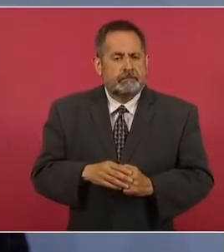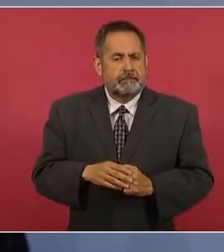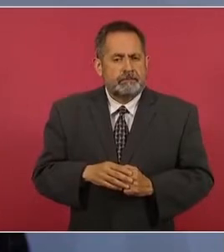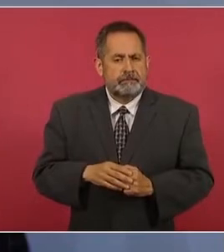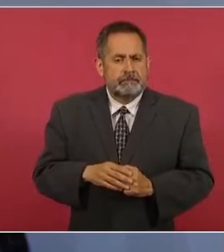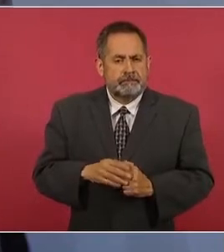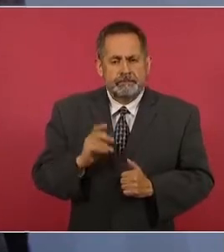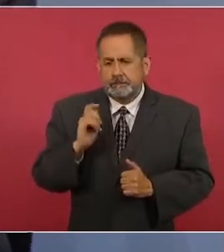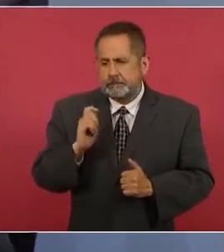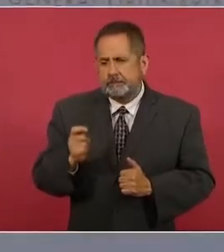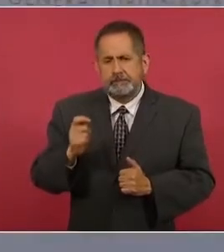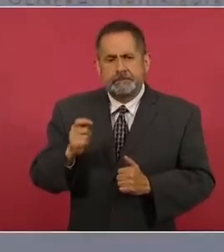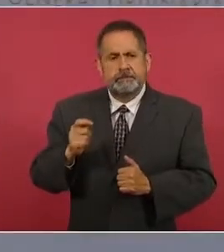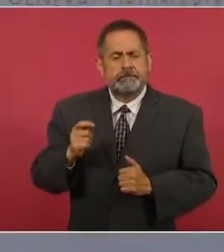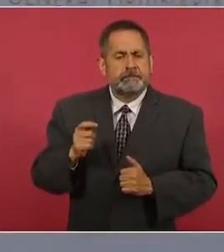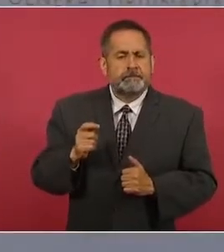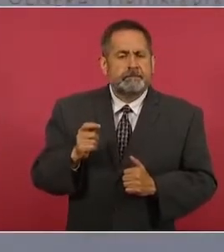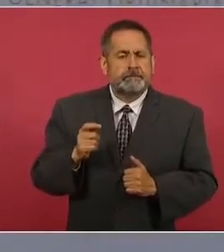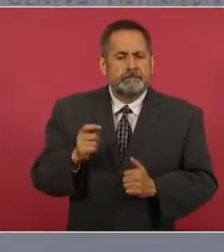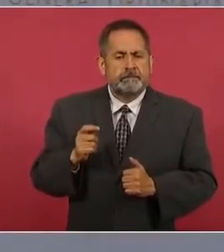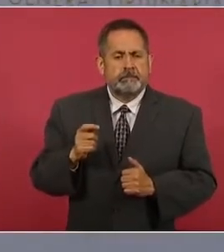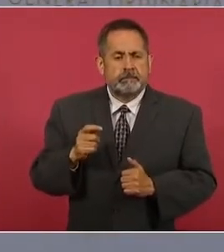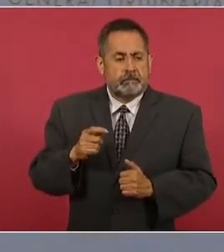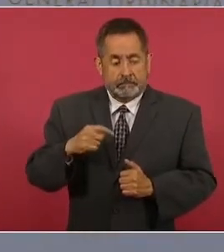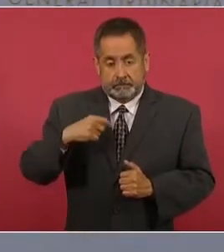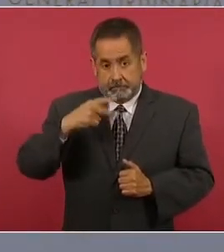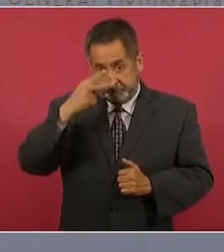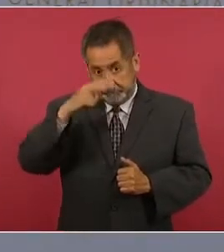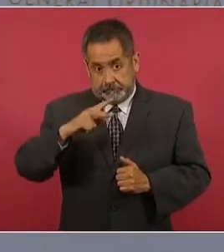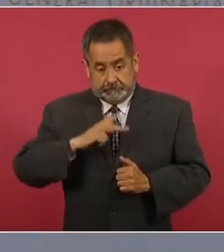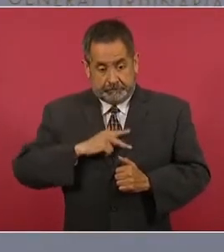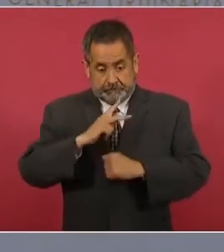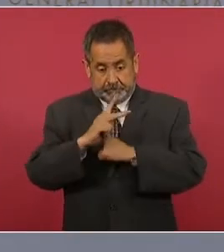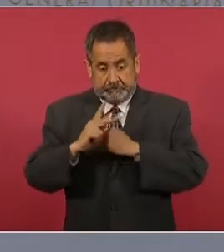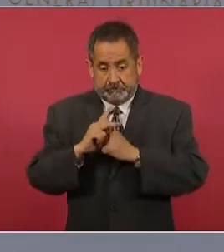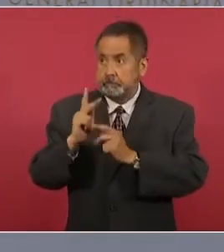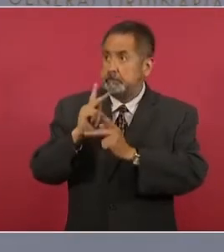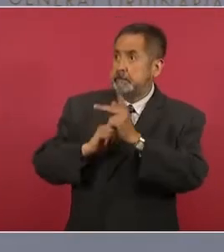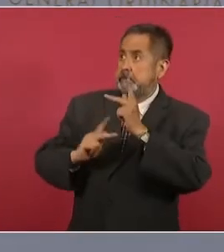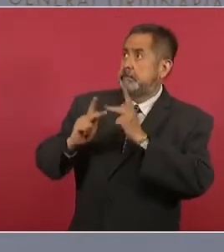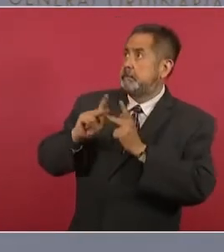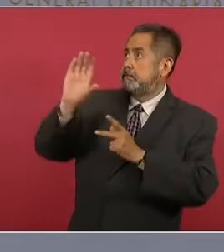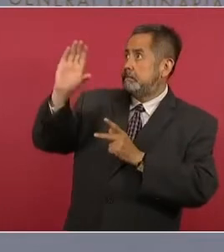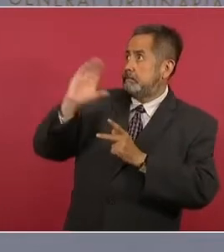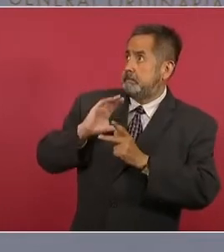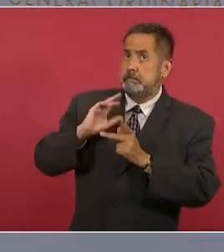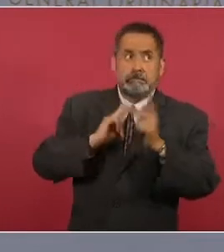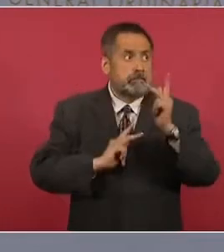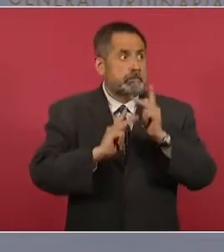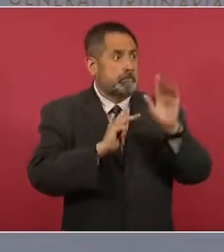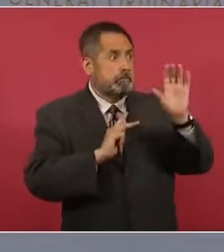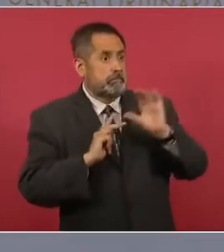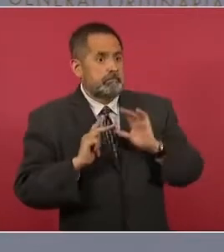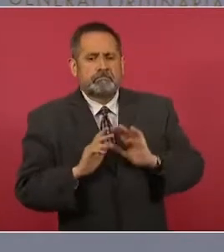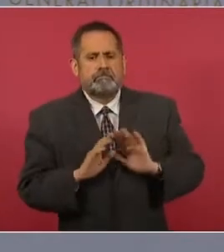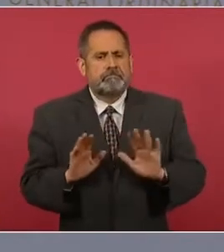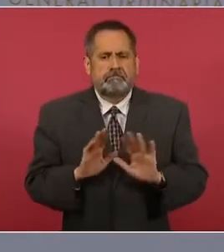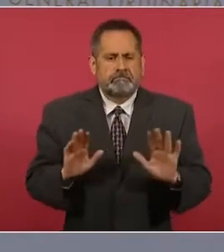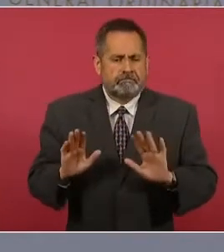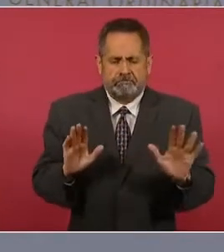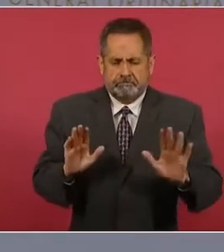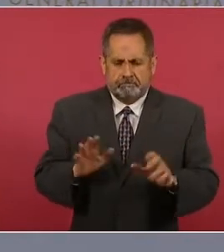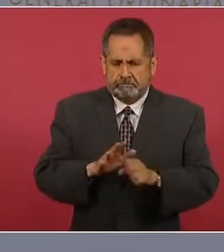no se haya endeudado el país, que tengamos finanzas públicas sanas,